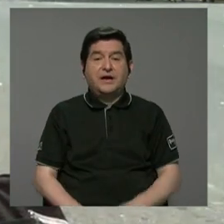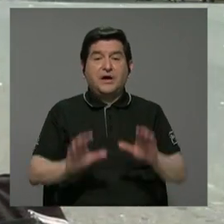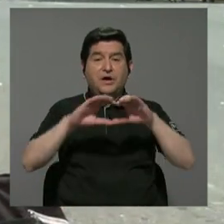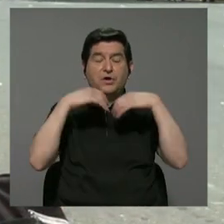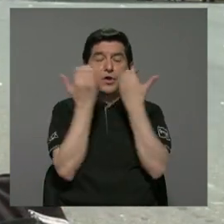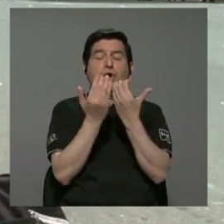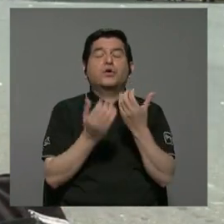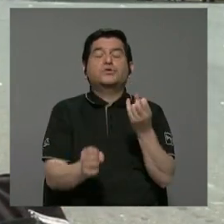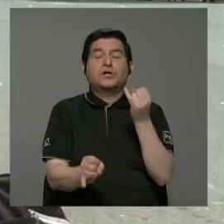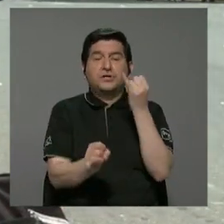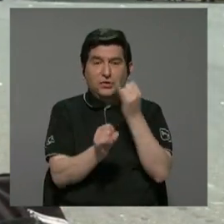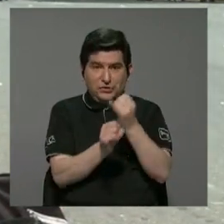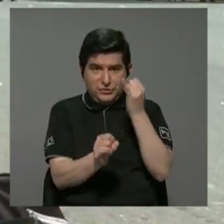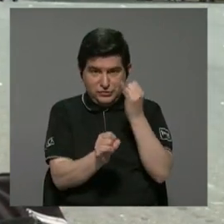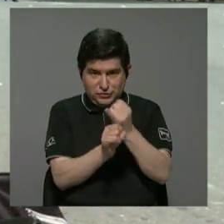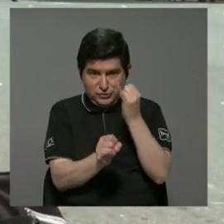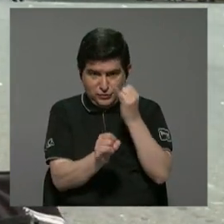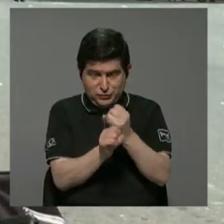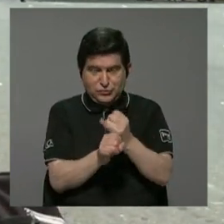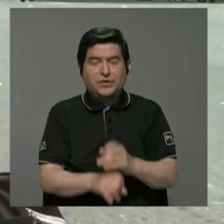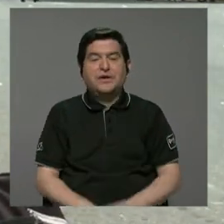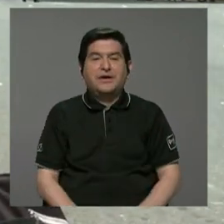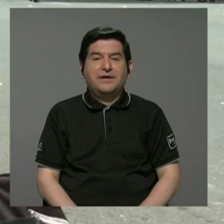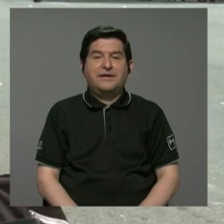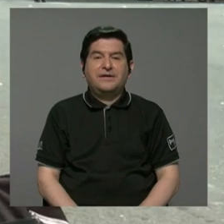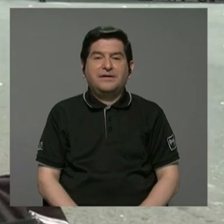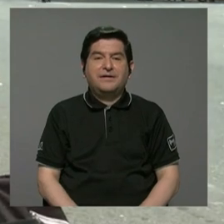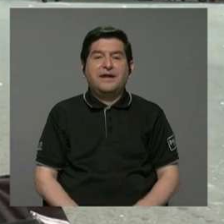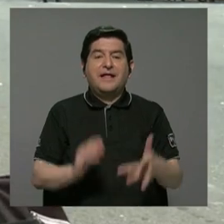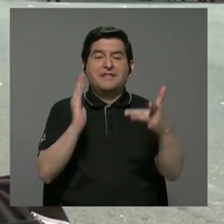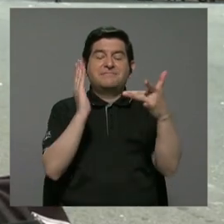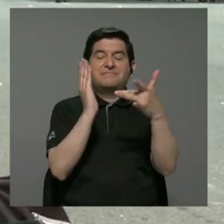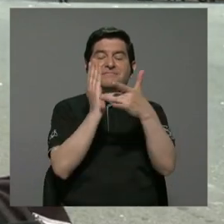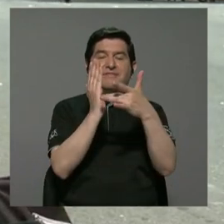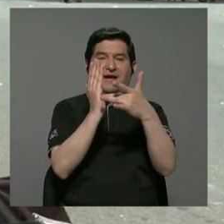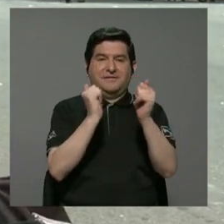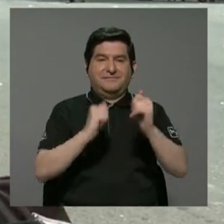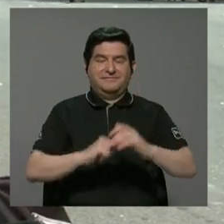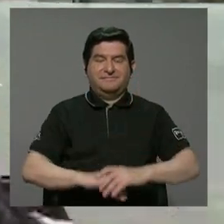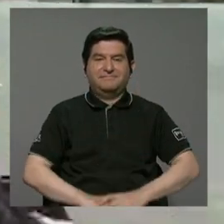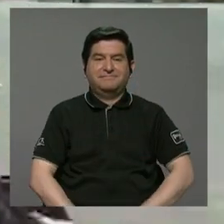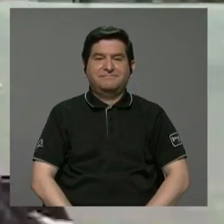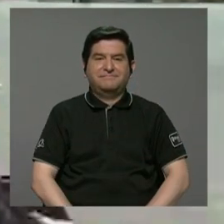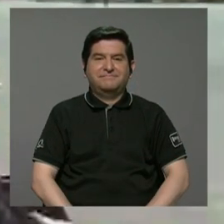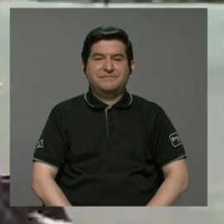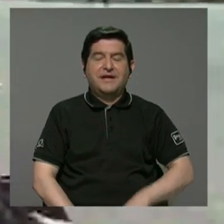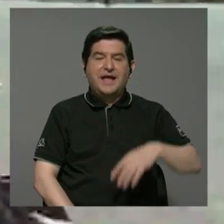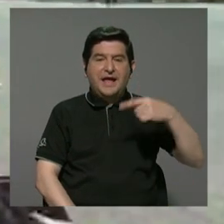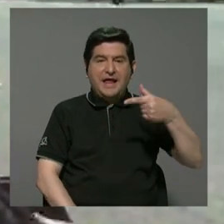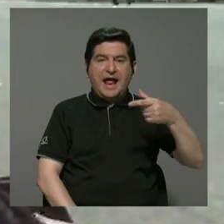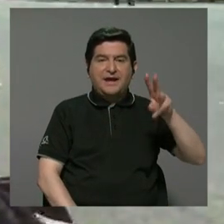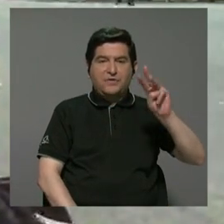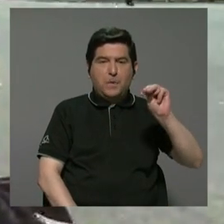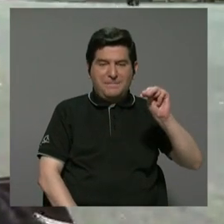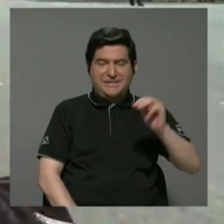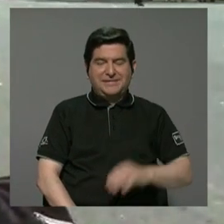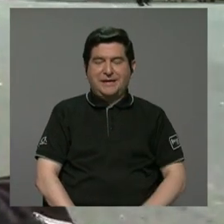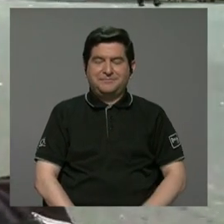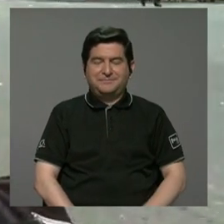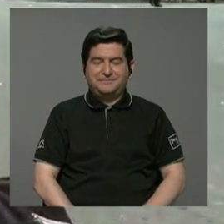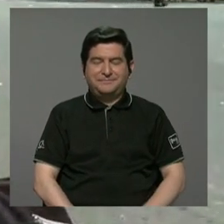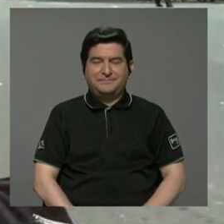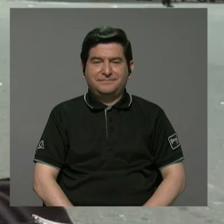Consejo Institucional del Tecnológico de Costa Rica, don Gerardo Mesa. Don